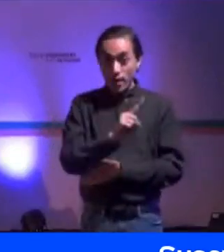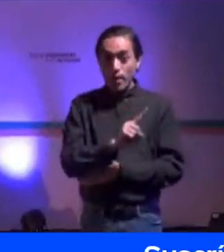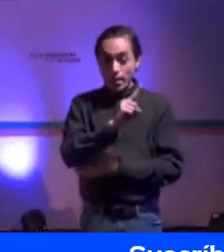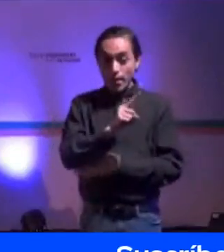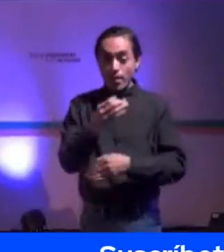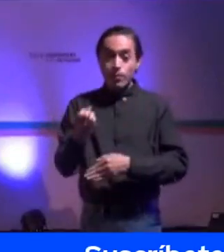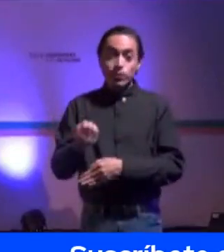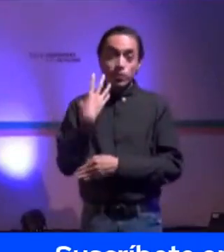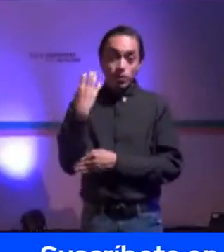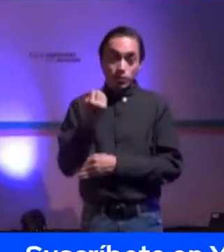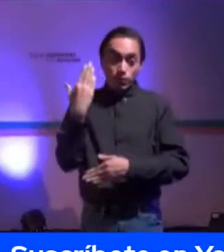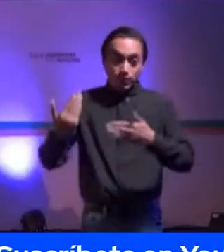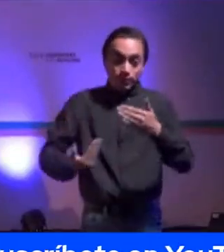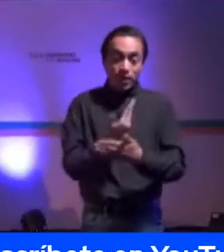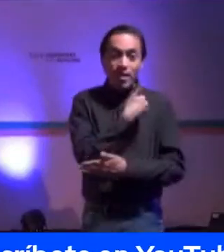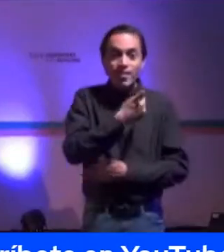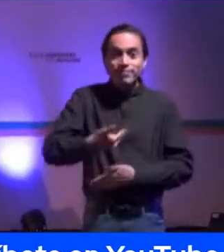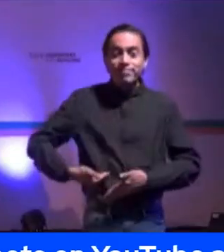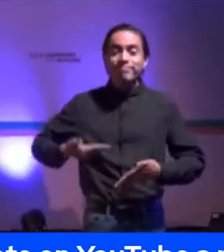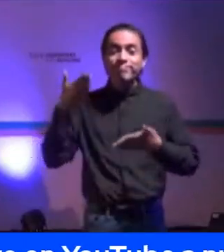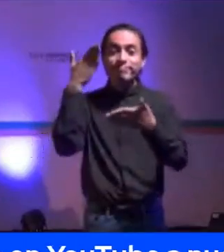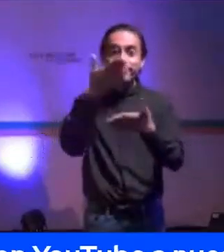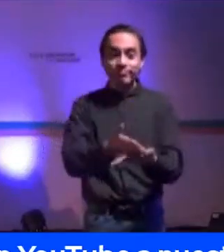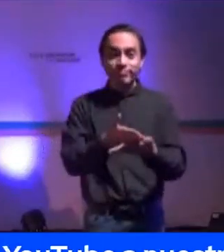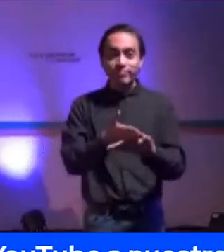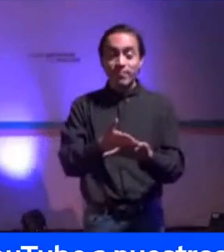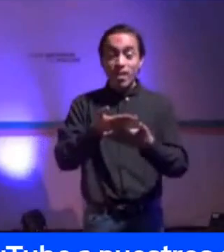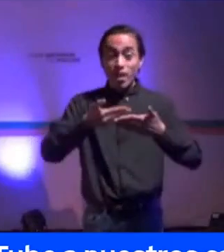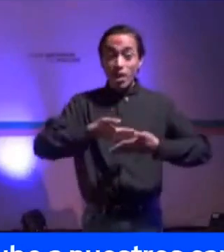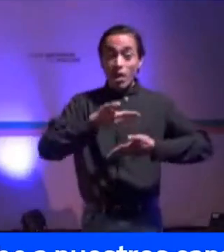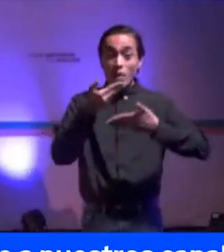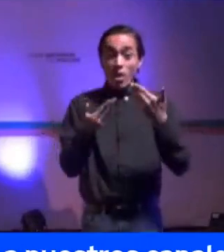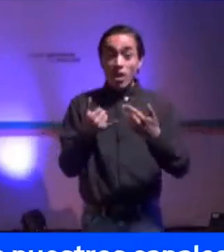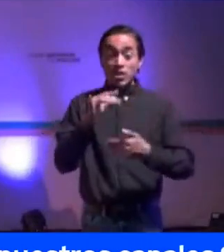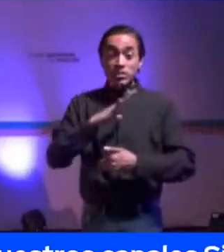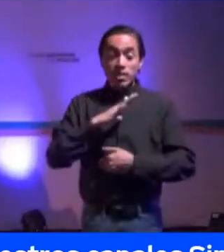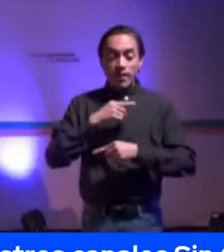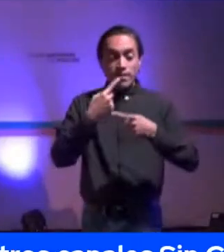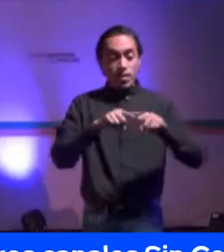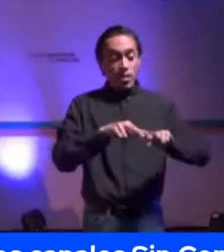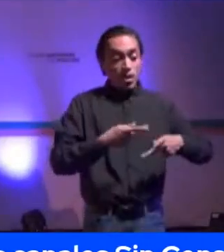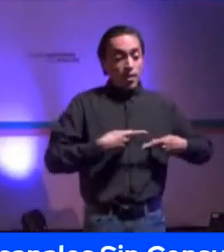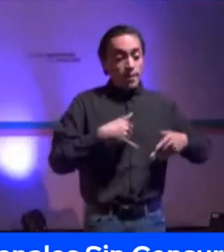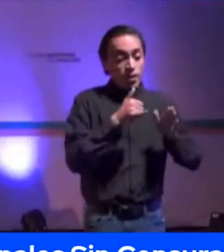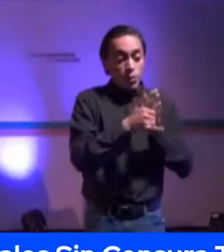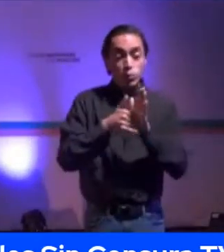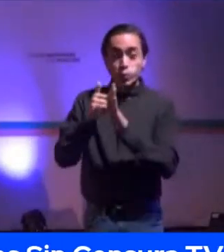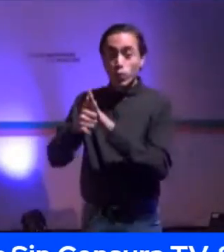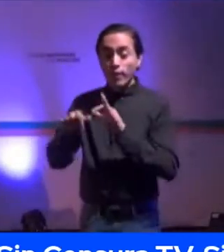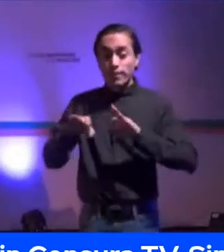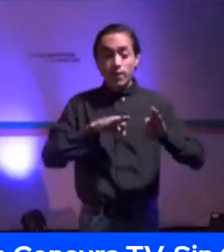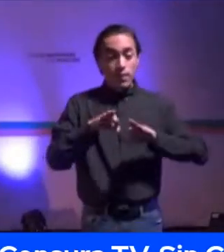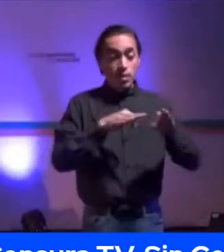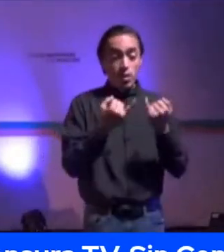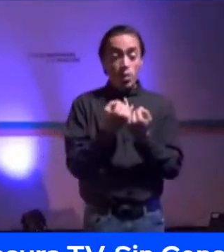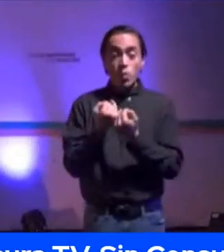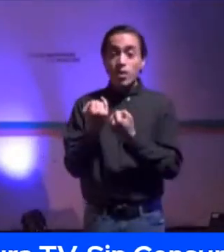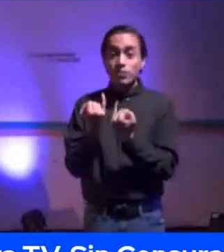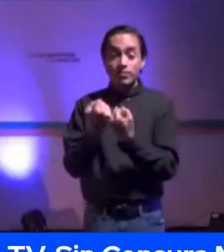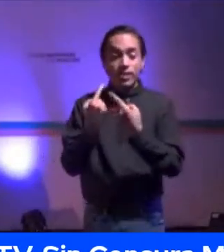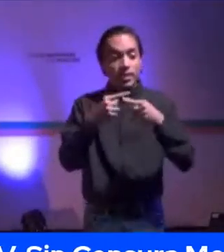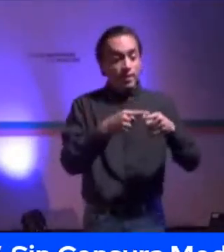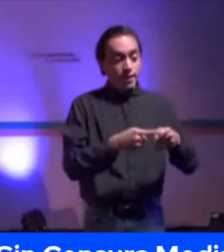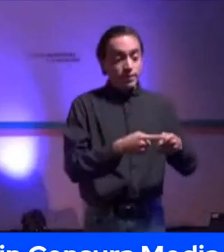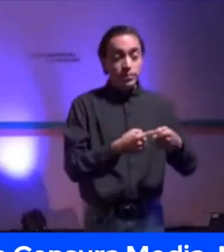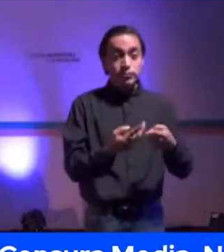mañaneras y que ahora seamos un chorro de youtuberos y de medios alternativos e independientes.